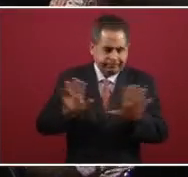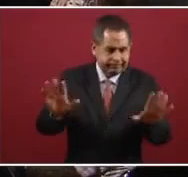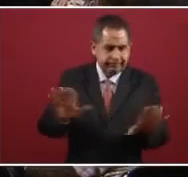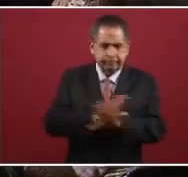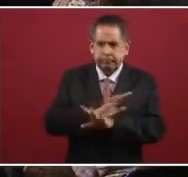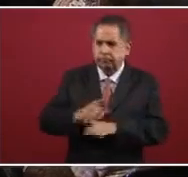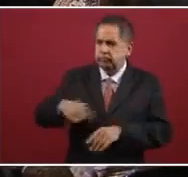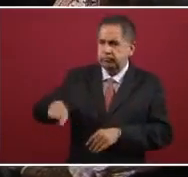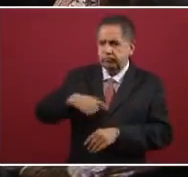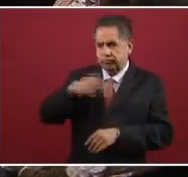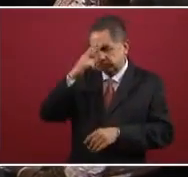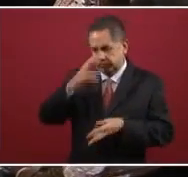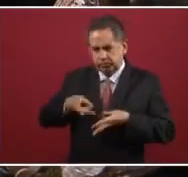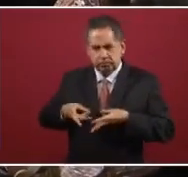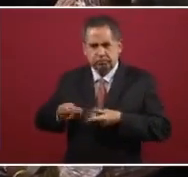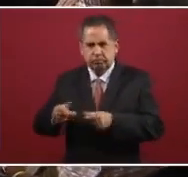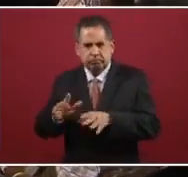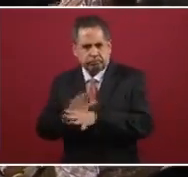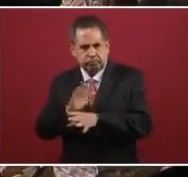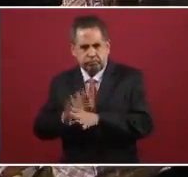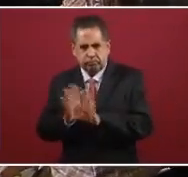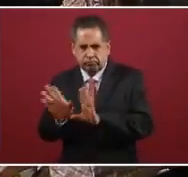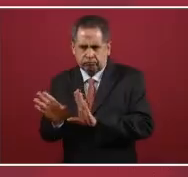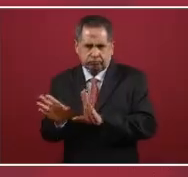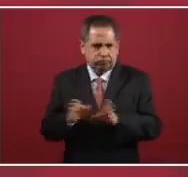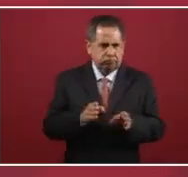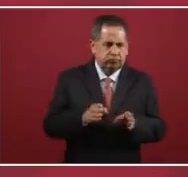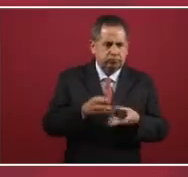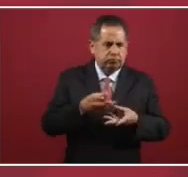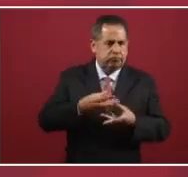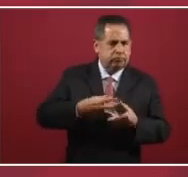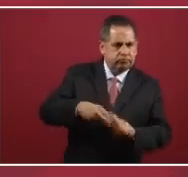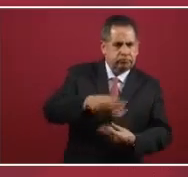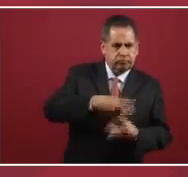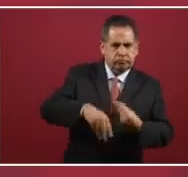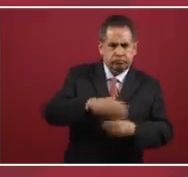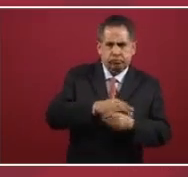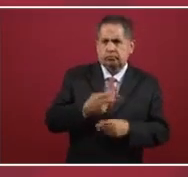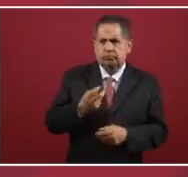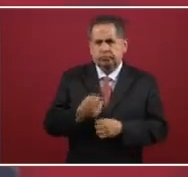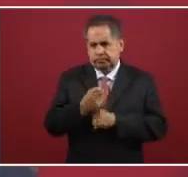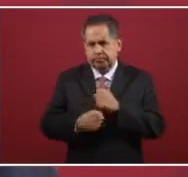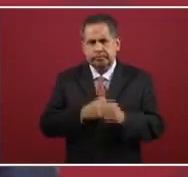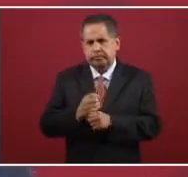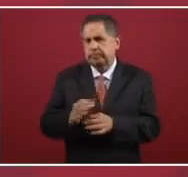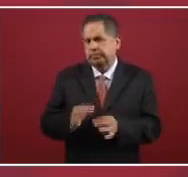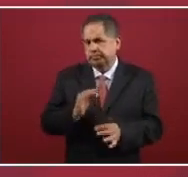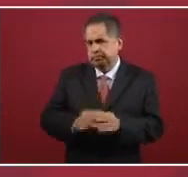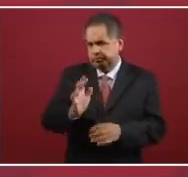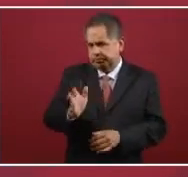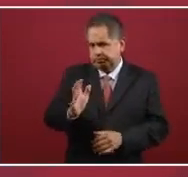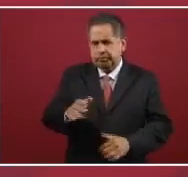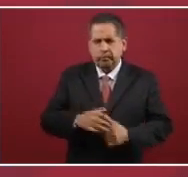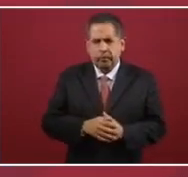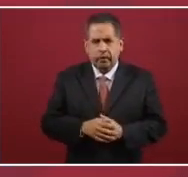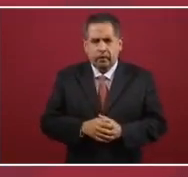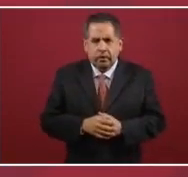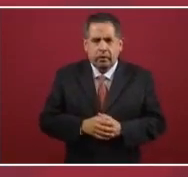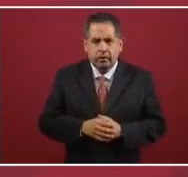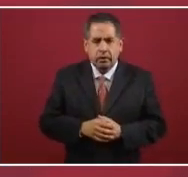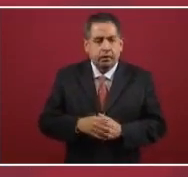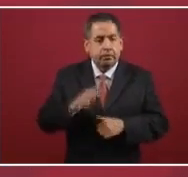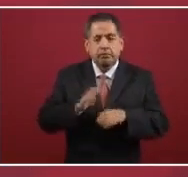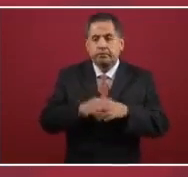gasto mexicano, dirigirlo cada vez más a gasto de inversión, y eso ya lo estamos haciendo de este año. El incremento el